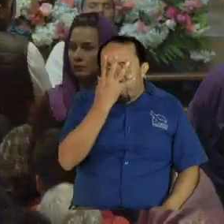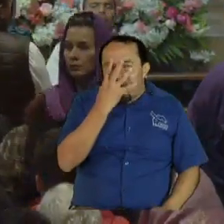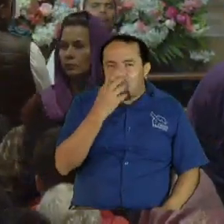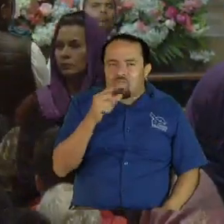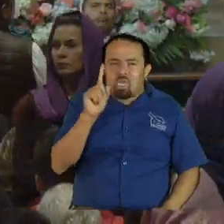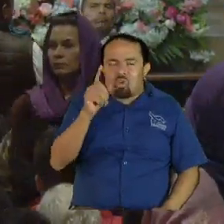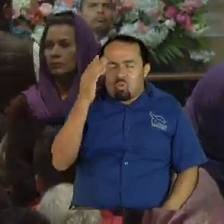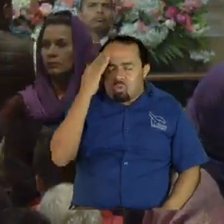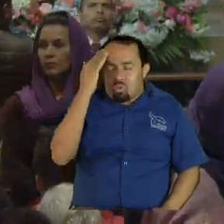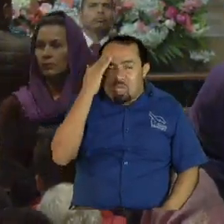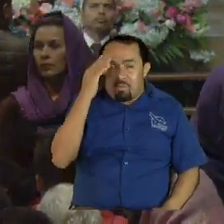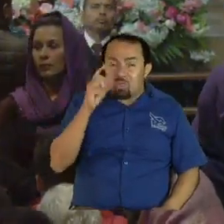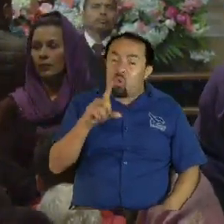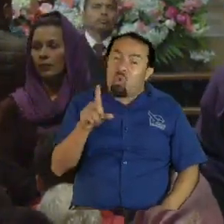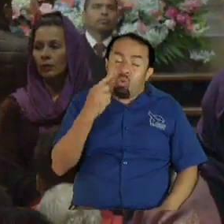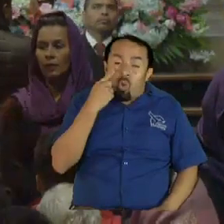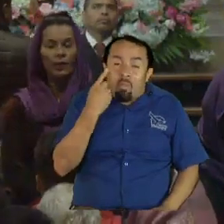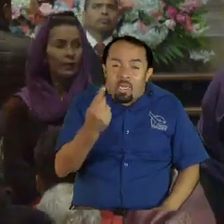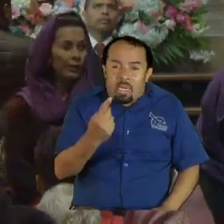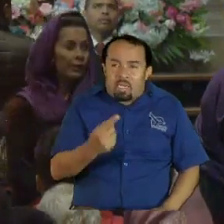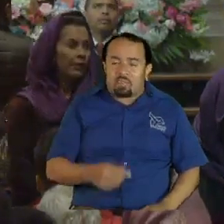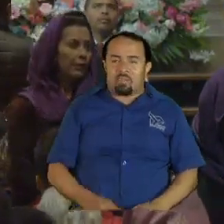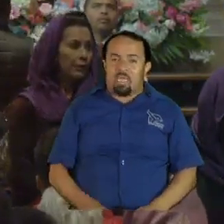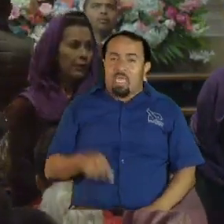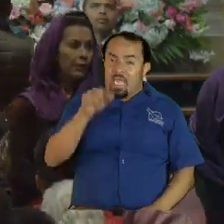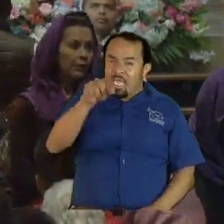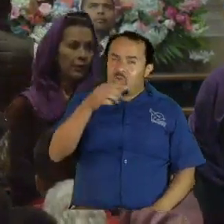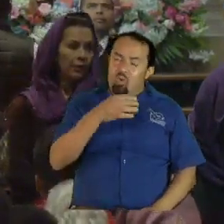lleguemos delante del Señor. Se apunta conmigo.